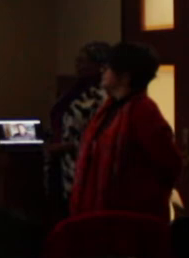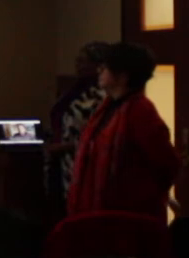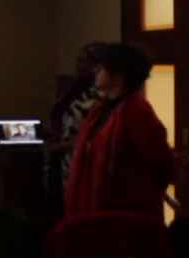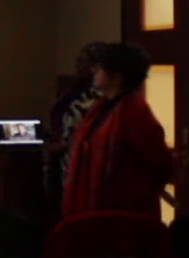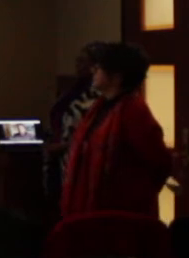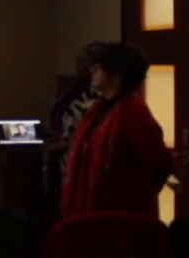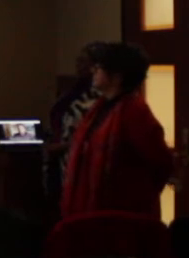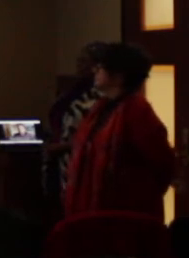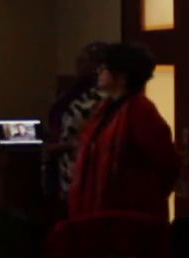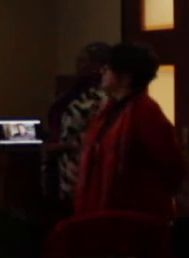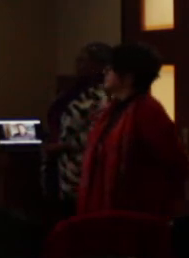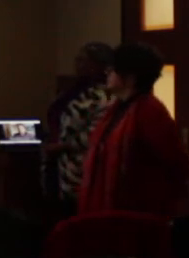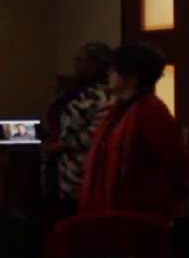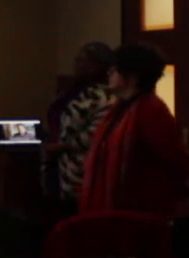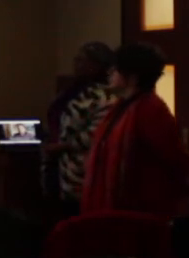gusto verlo